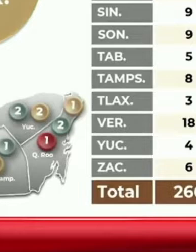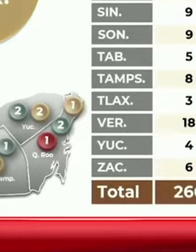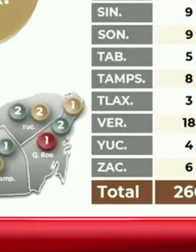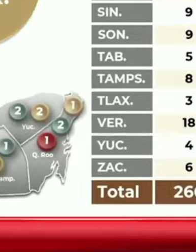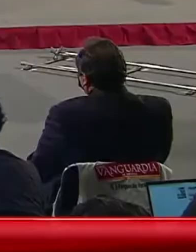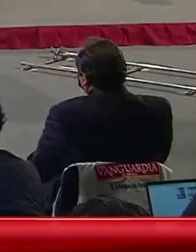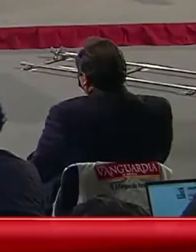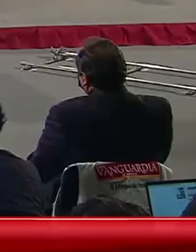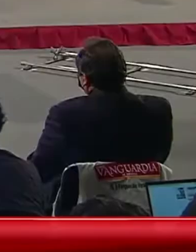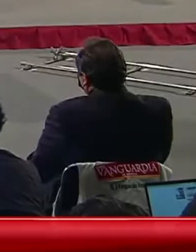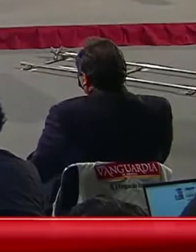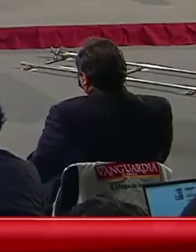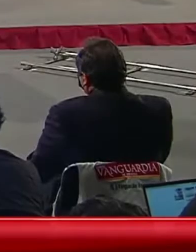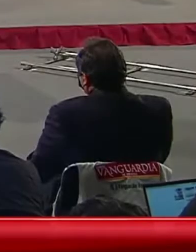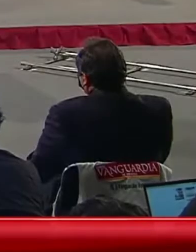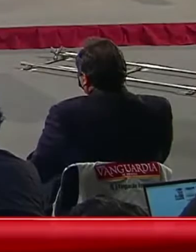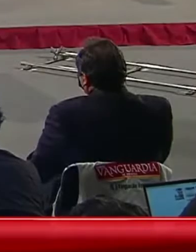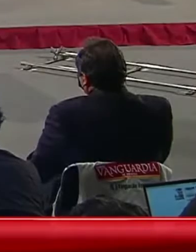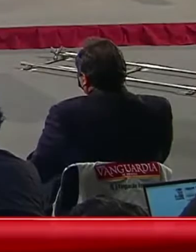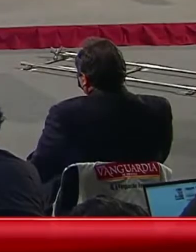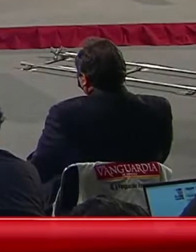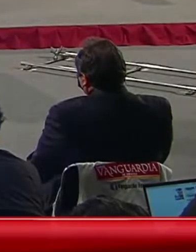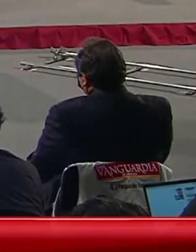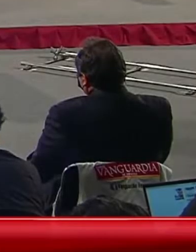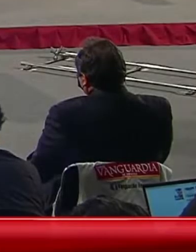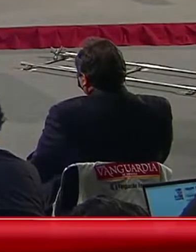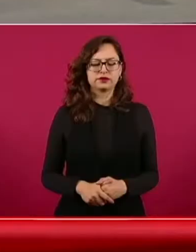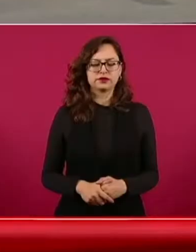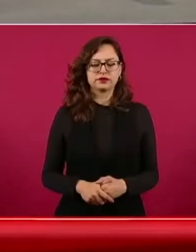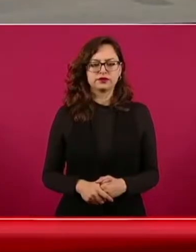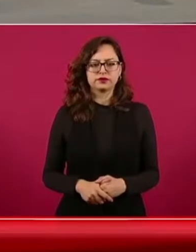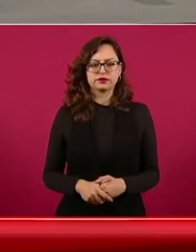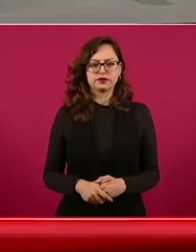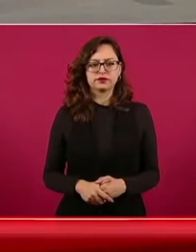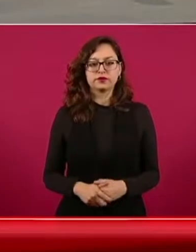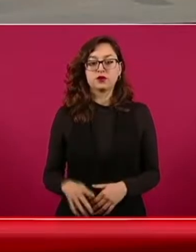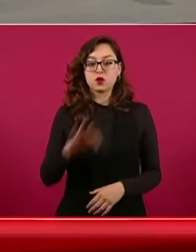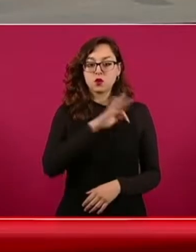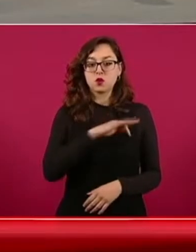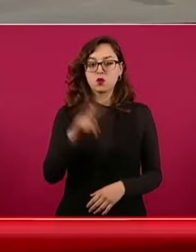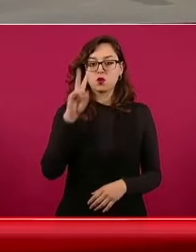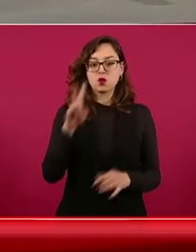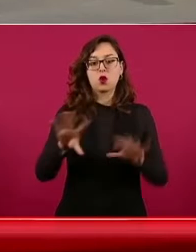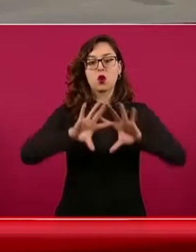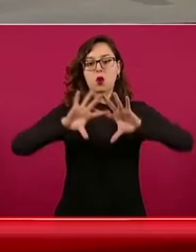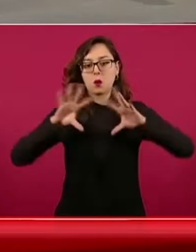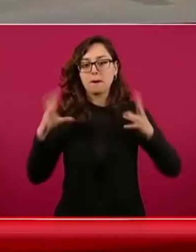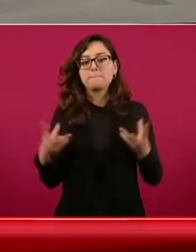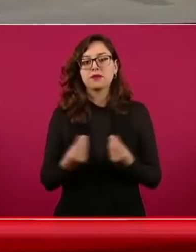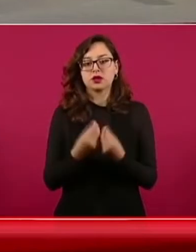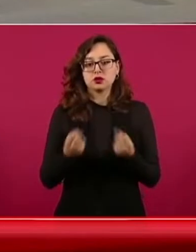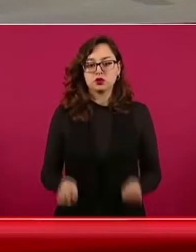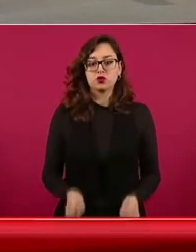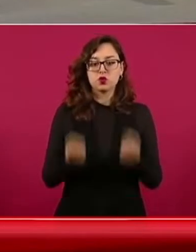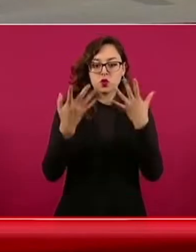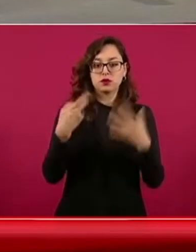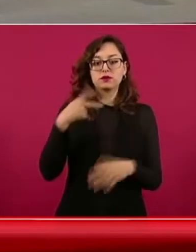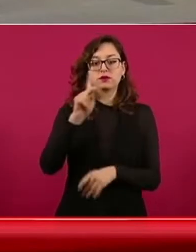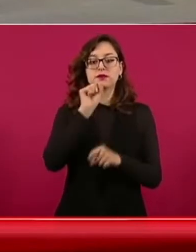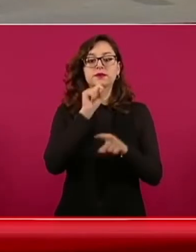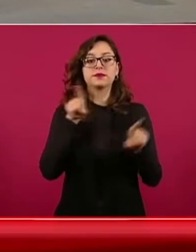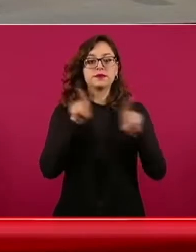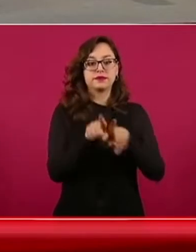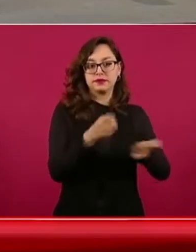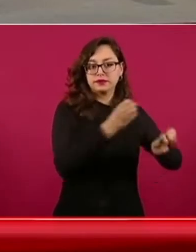66. Estas son las coordinaciones y esto es por estado. Tú hablabas de San Luis, ¿no?